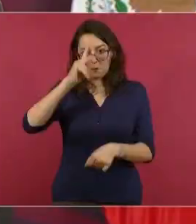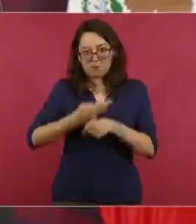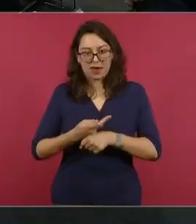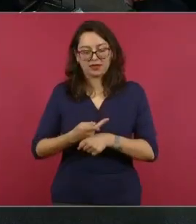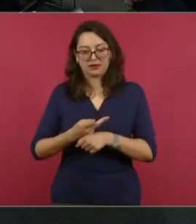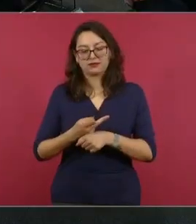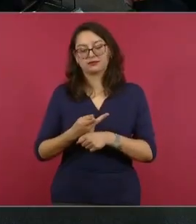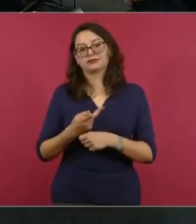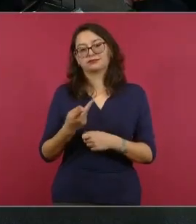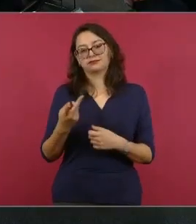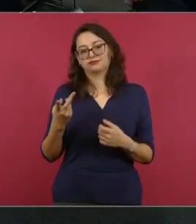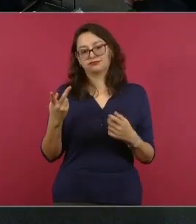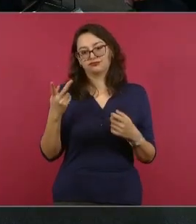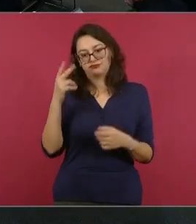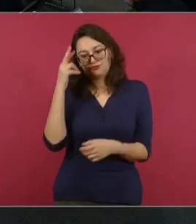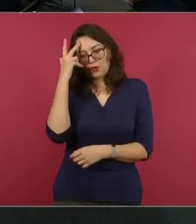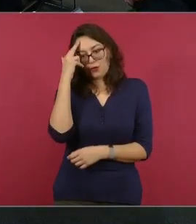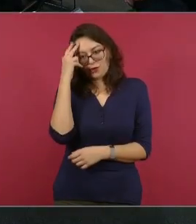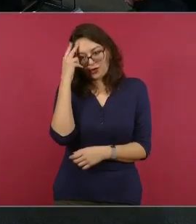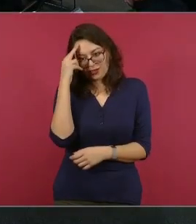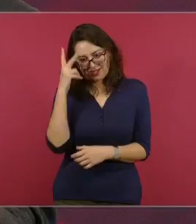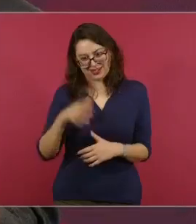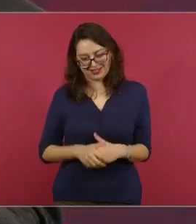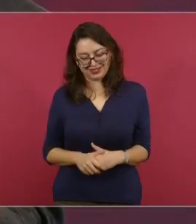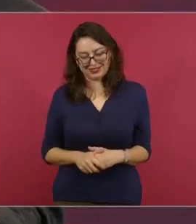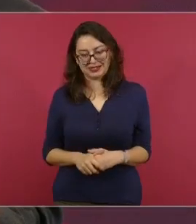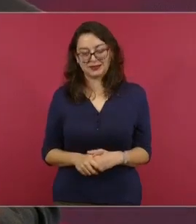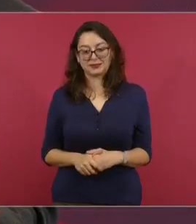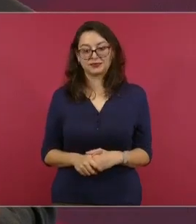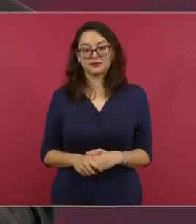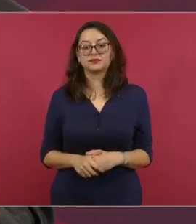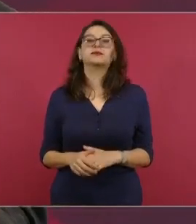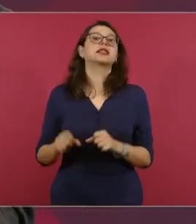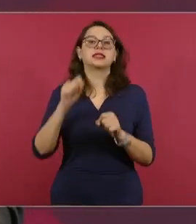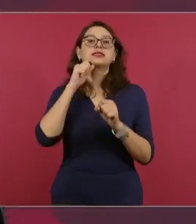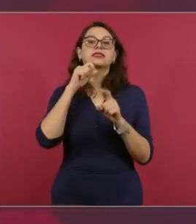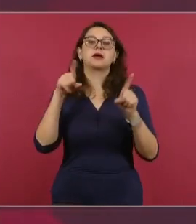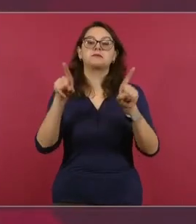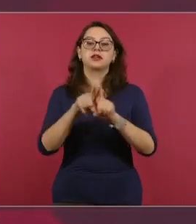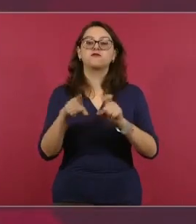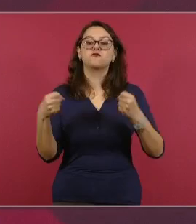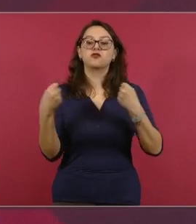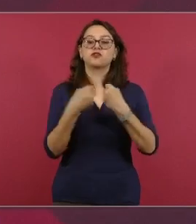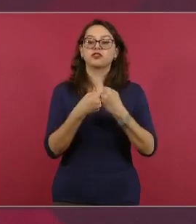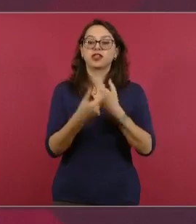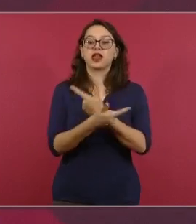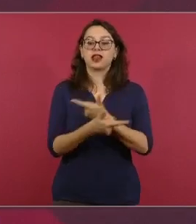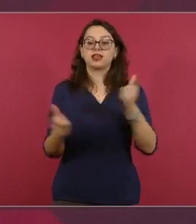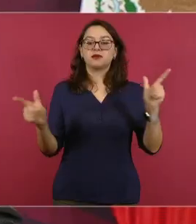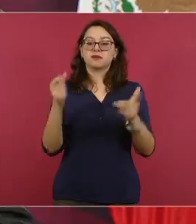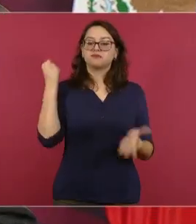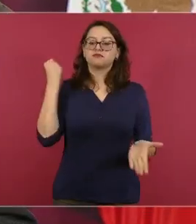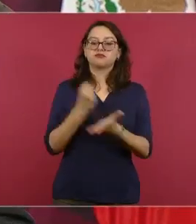Ese decretó libre la frontera de Tamaulipas y